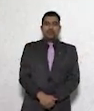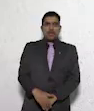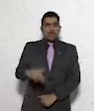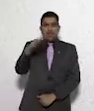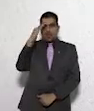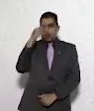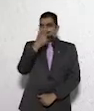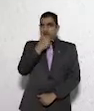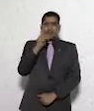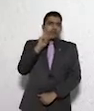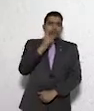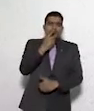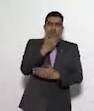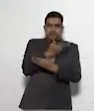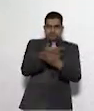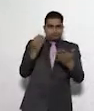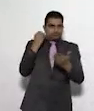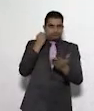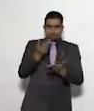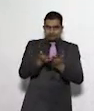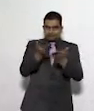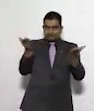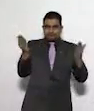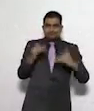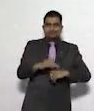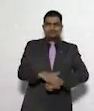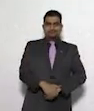la mayor parte deben ser abogados, con toda seguridad.